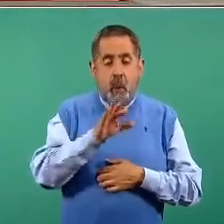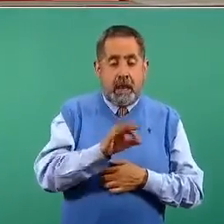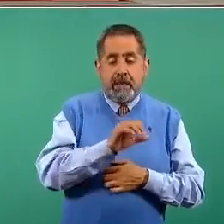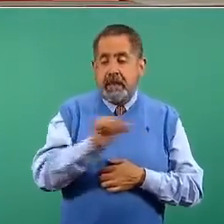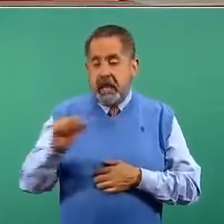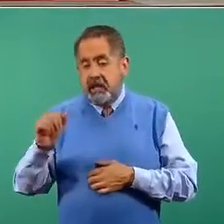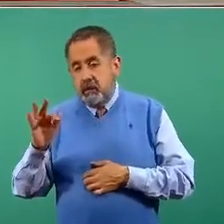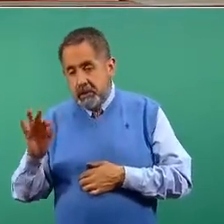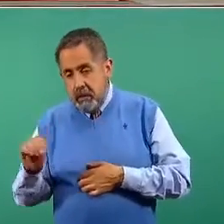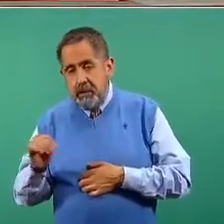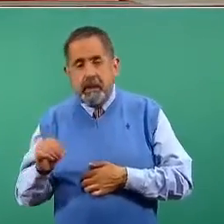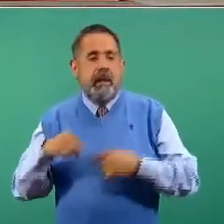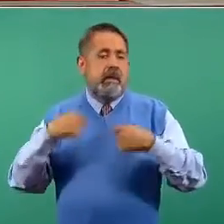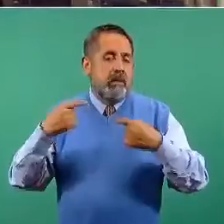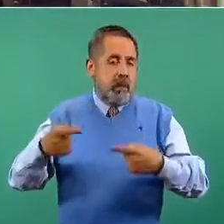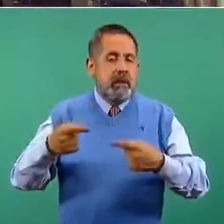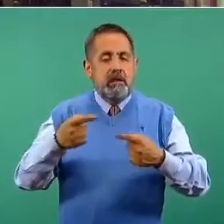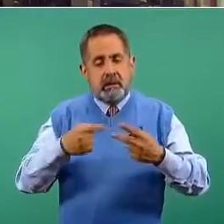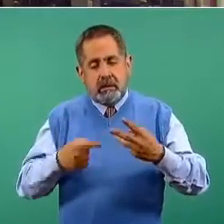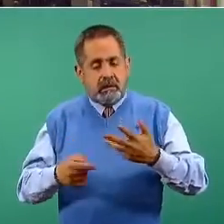misma mecánica.